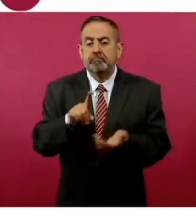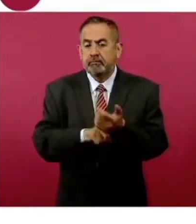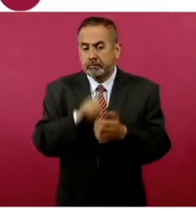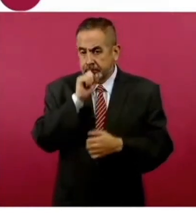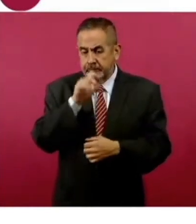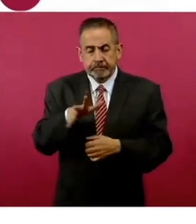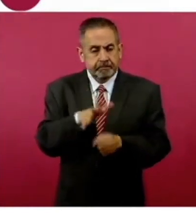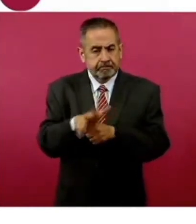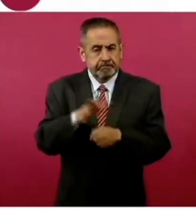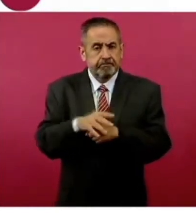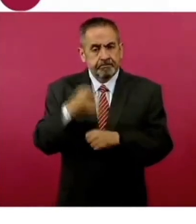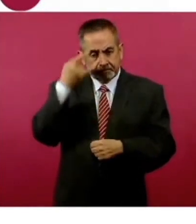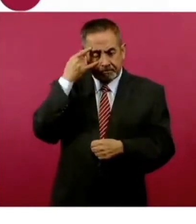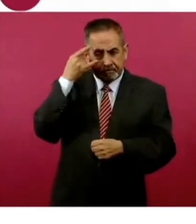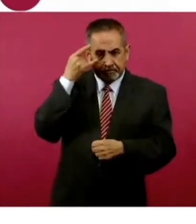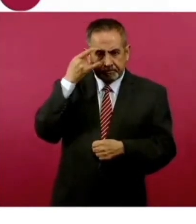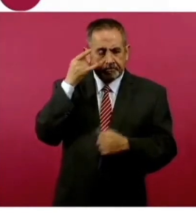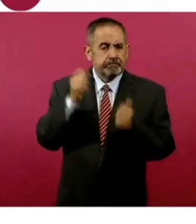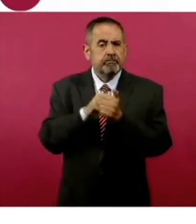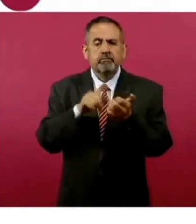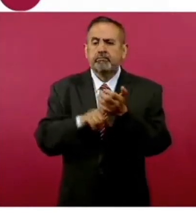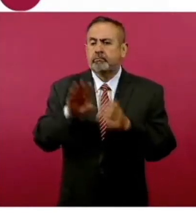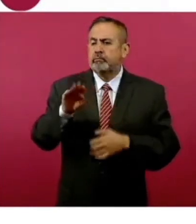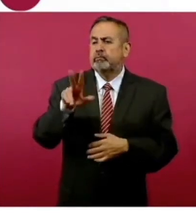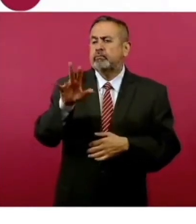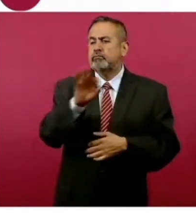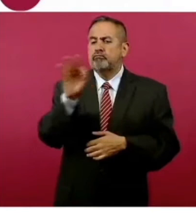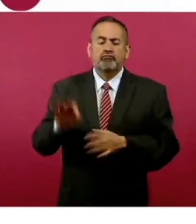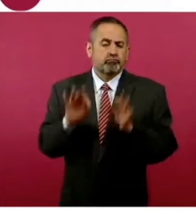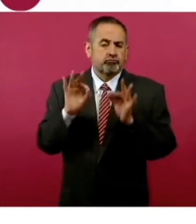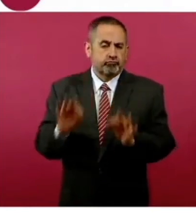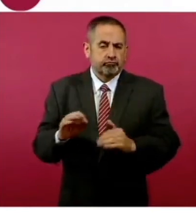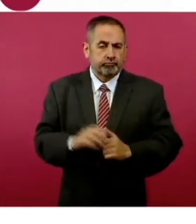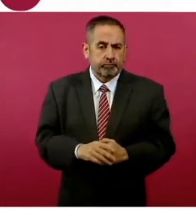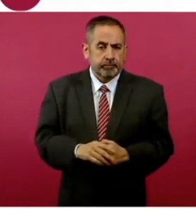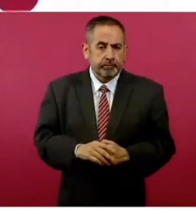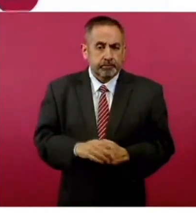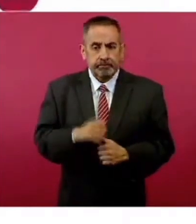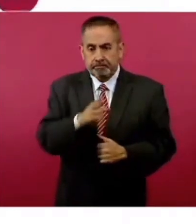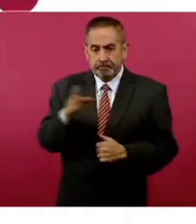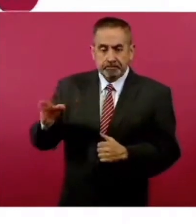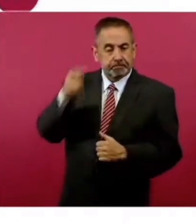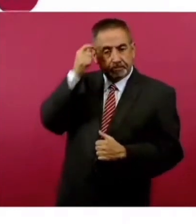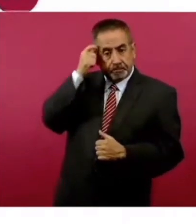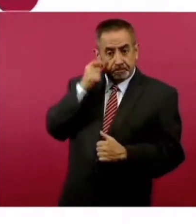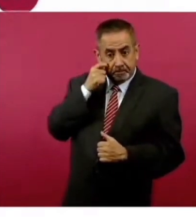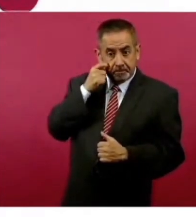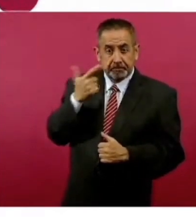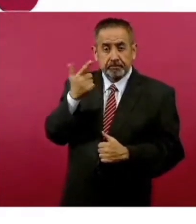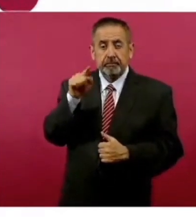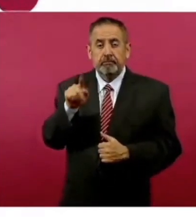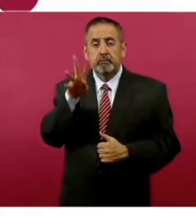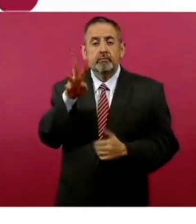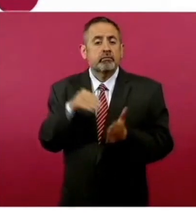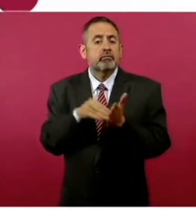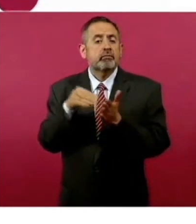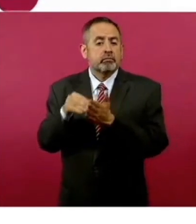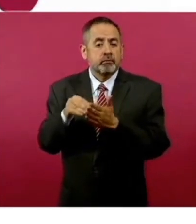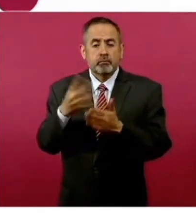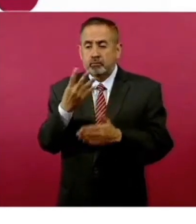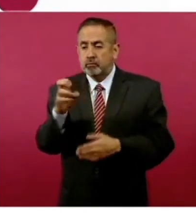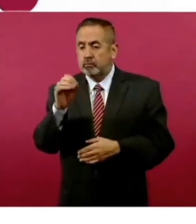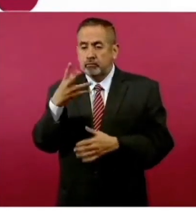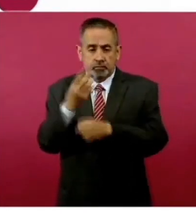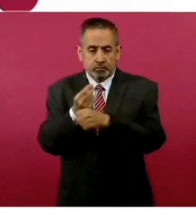una abasto en Campeche reportado del 98% en Guerrero se han invertido siete punto cuatro millones de pesos en cuatrocientas cuatro